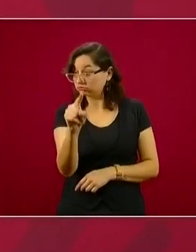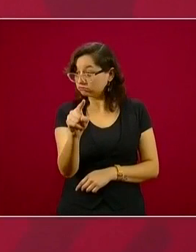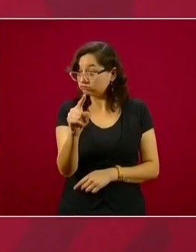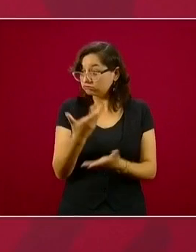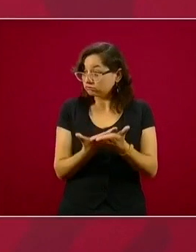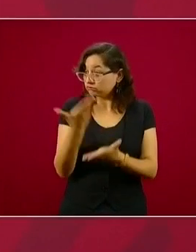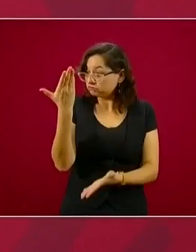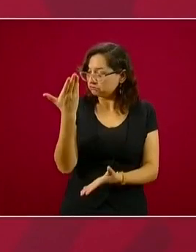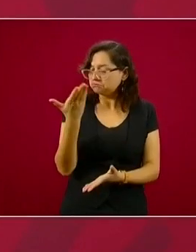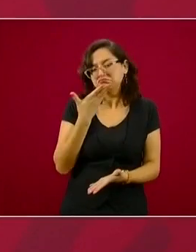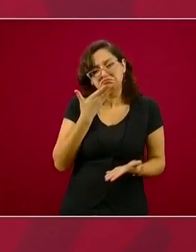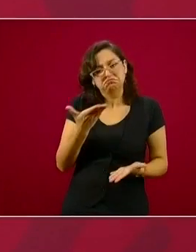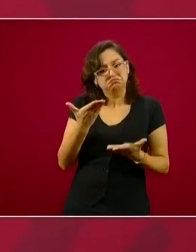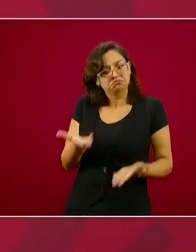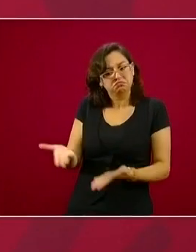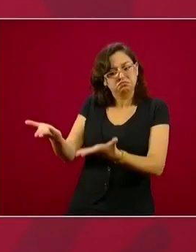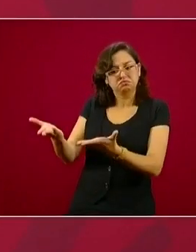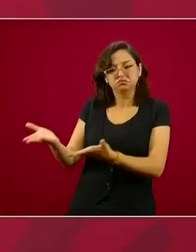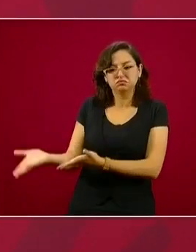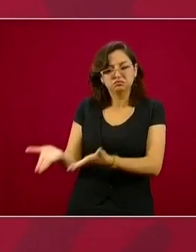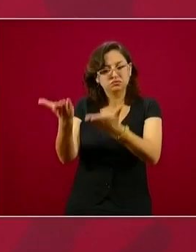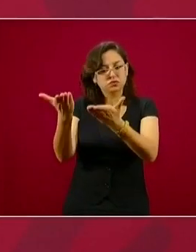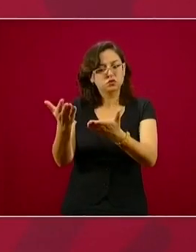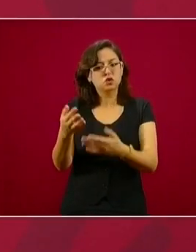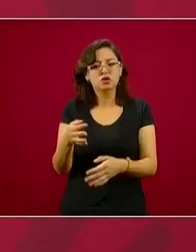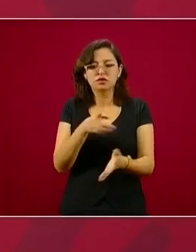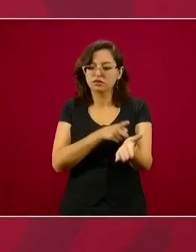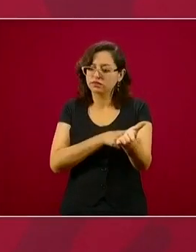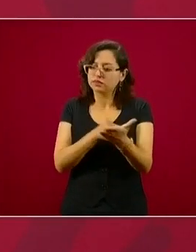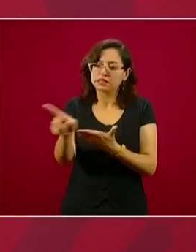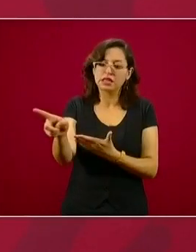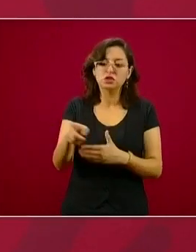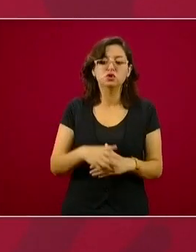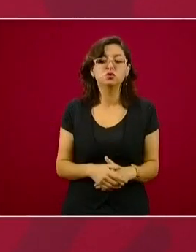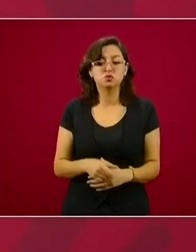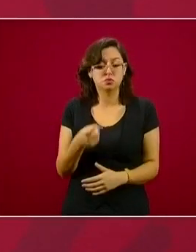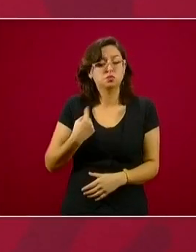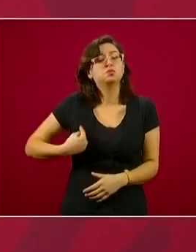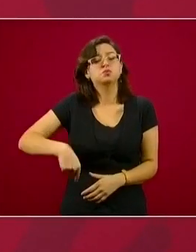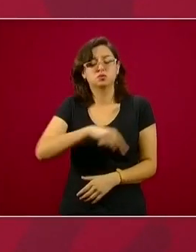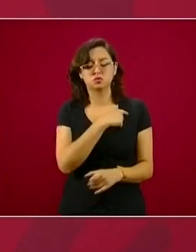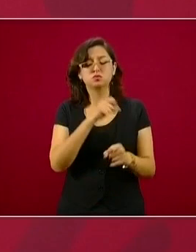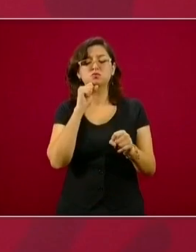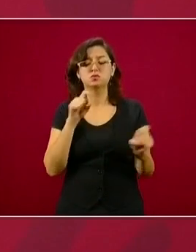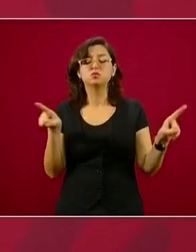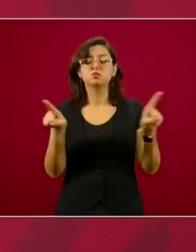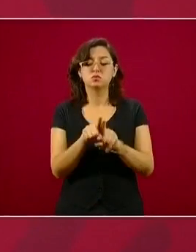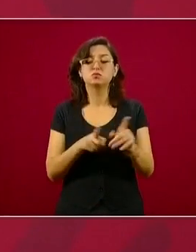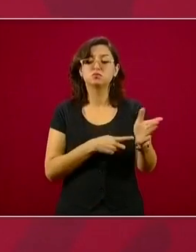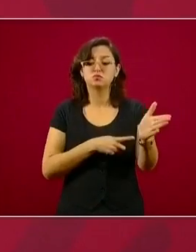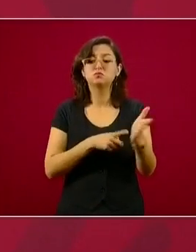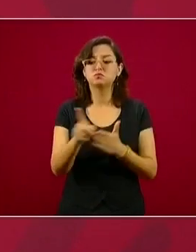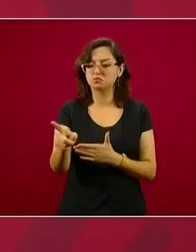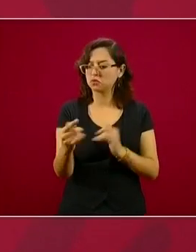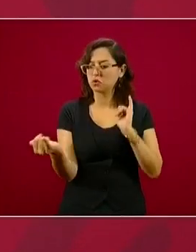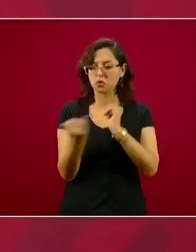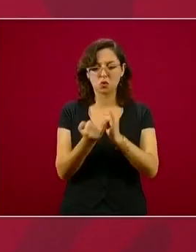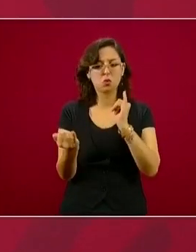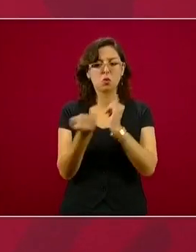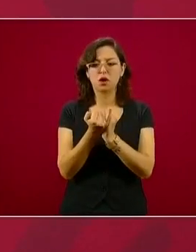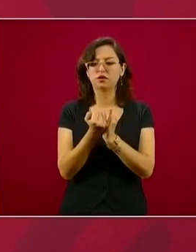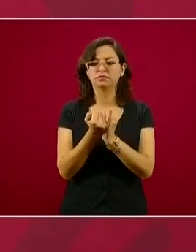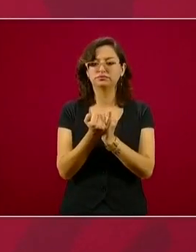a los tribunales como también nosotros tenemos el derecho de hacerlo